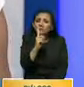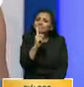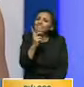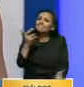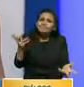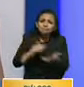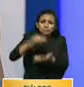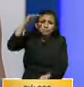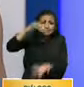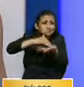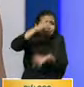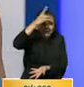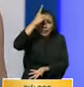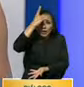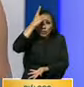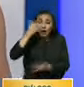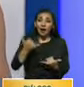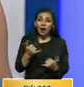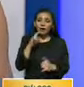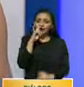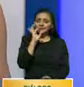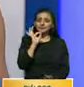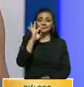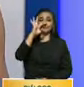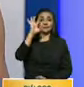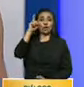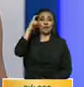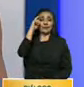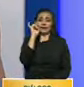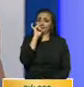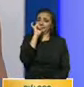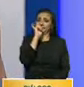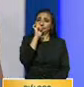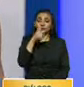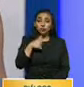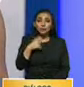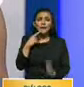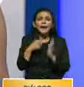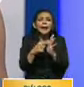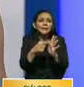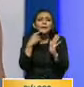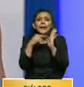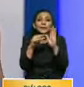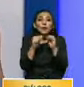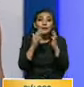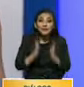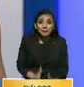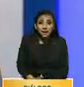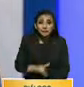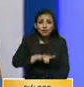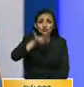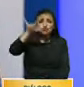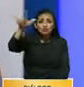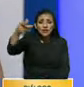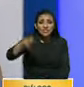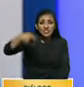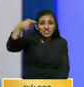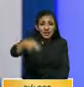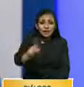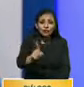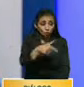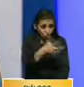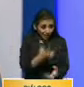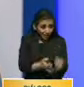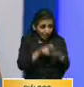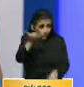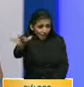lado, se acabaron los lujos. Aquí nadie vuelve a salir, por ejemplo, los asambleístas de viaje, con plata de la gente. El que quiere